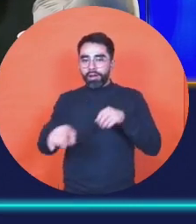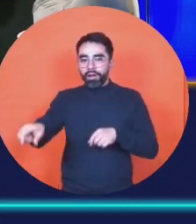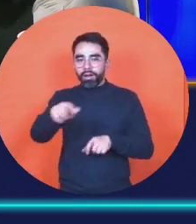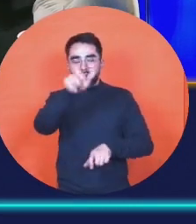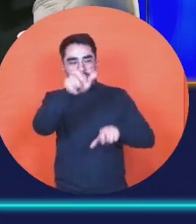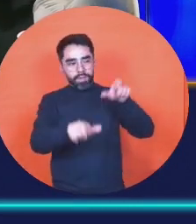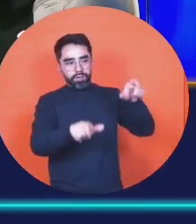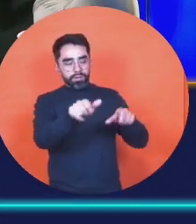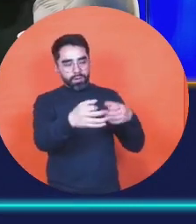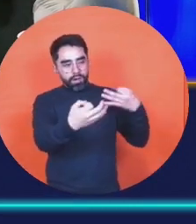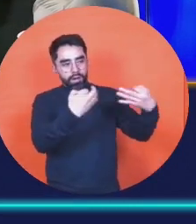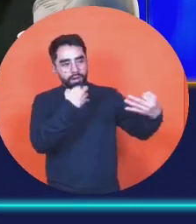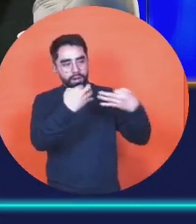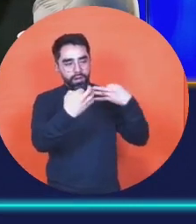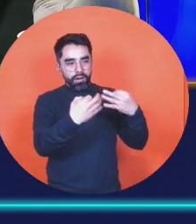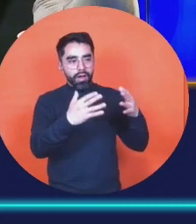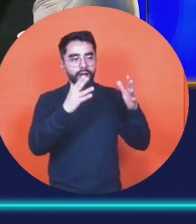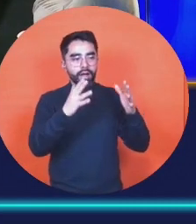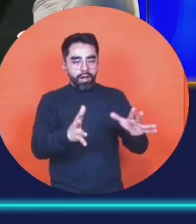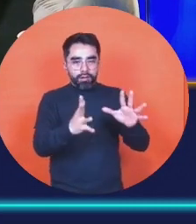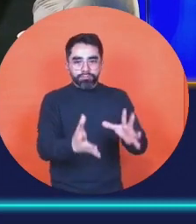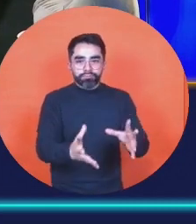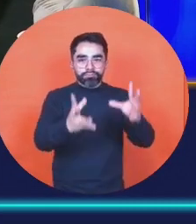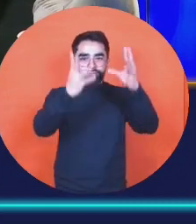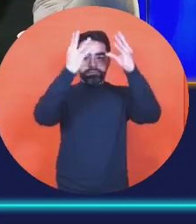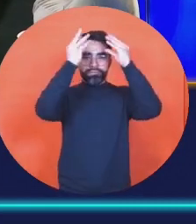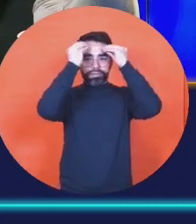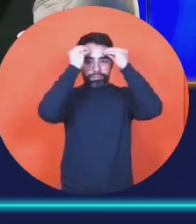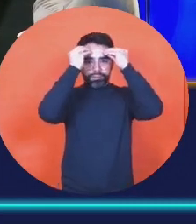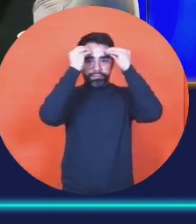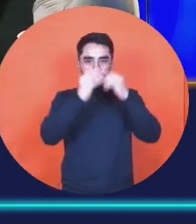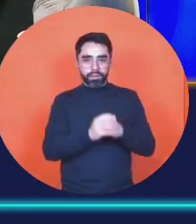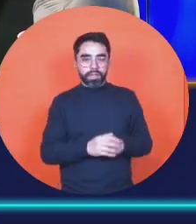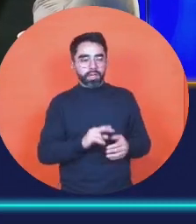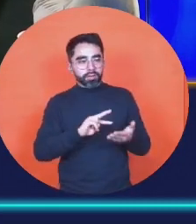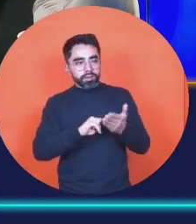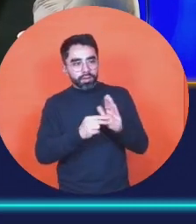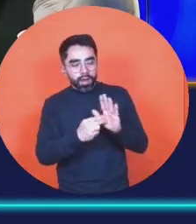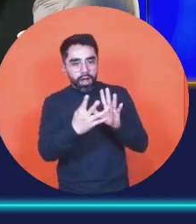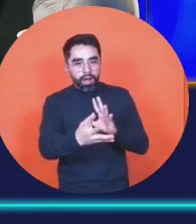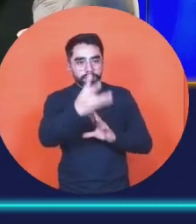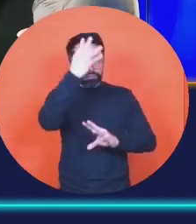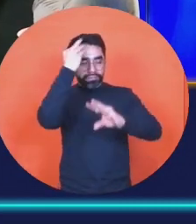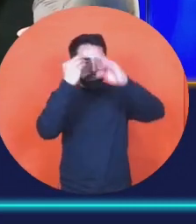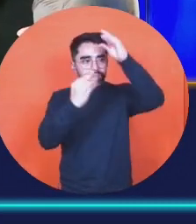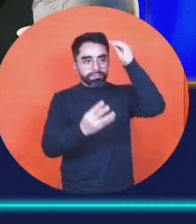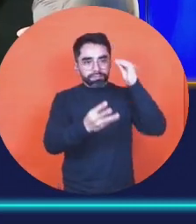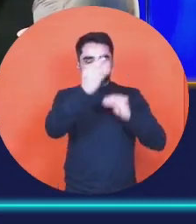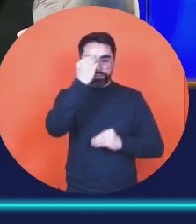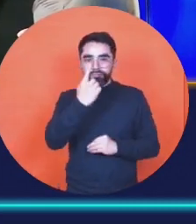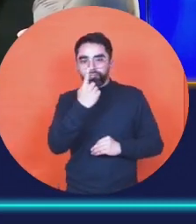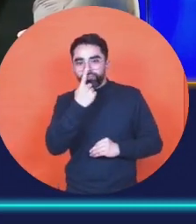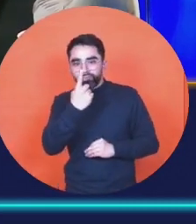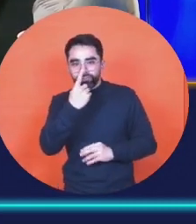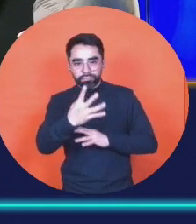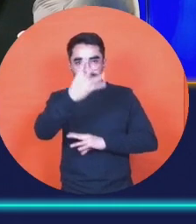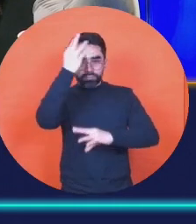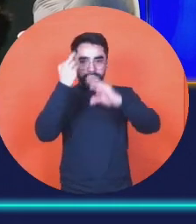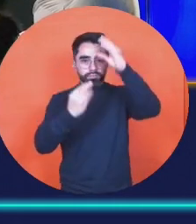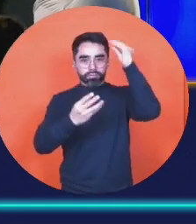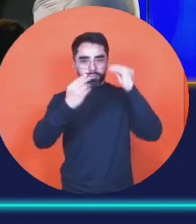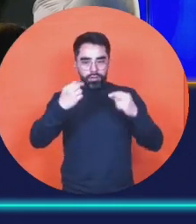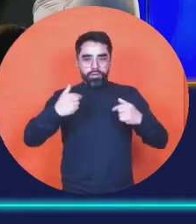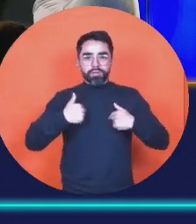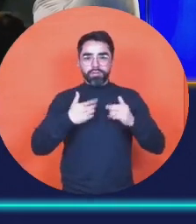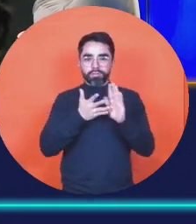que aprende. Y cuando la gente empieza a sentir que aprende, empieza a sentir más curiosidad por saber más. Y eso era lo que les decía, de que